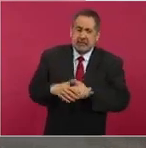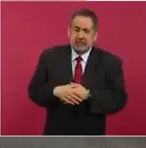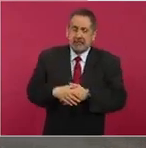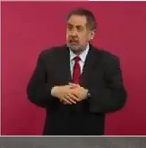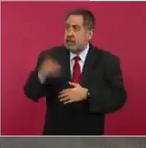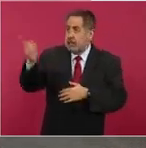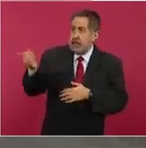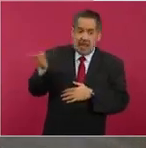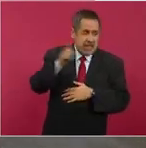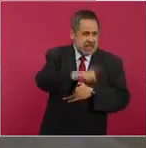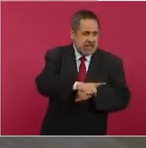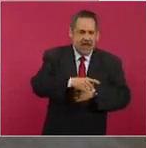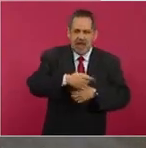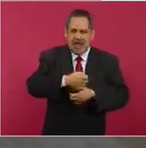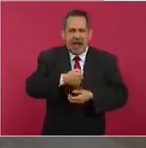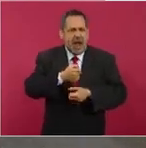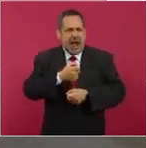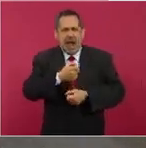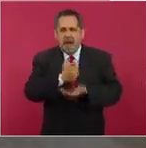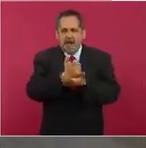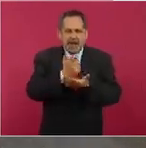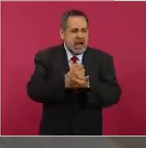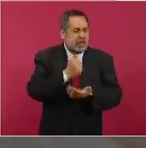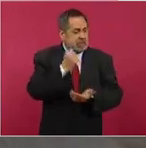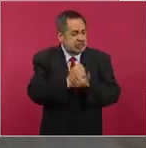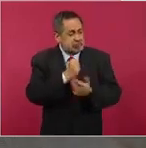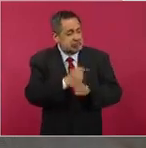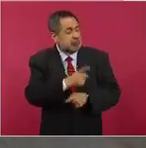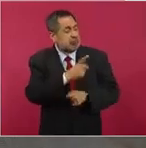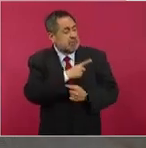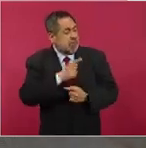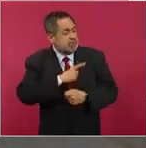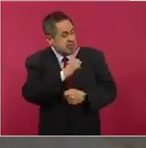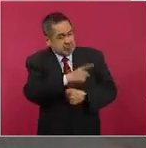amenazaban a la gente de que tenían que votar por un partido,